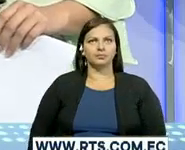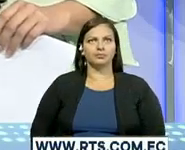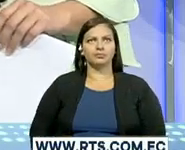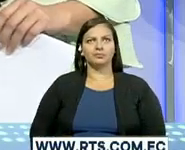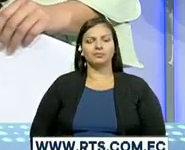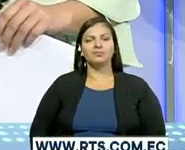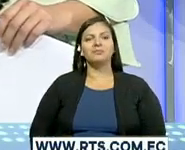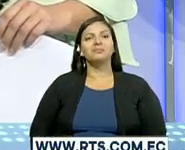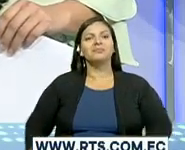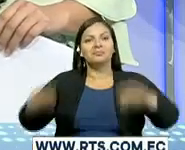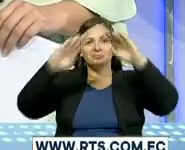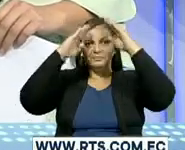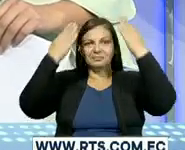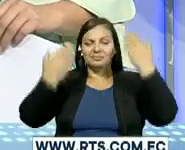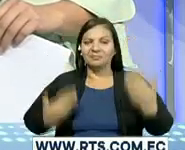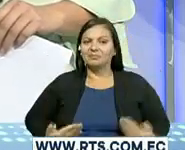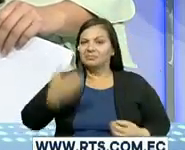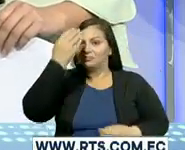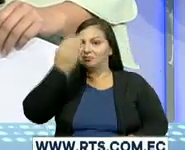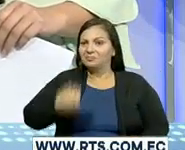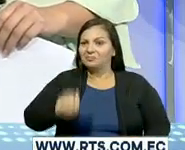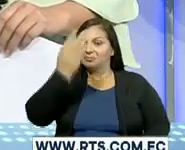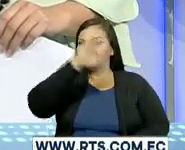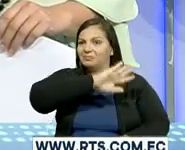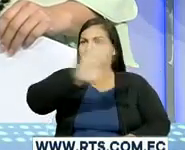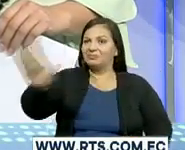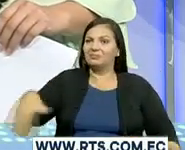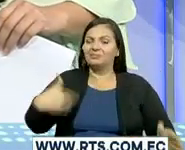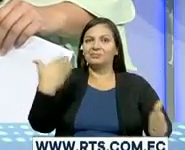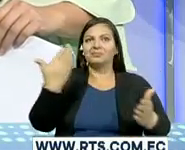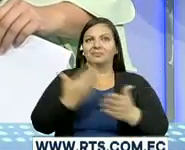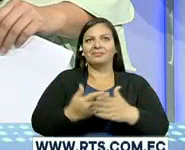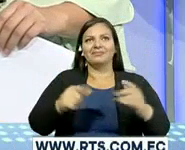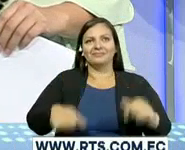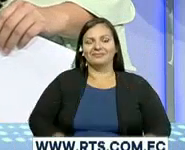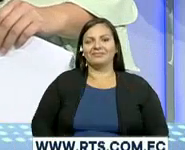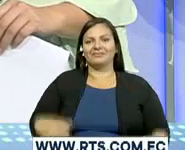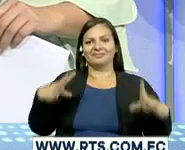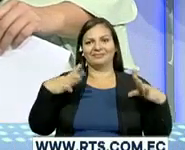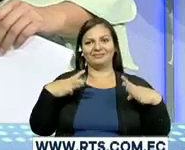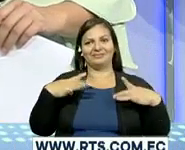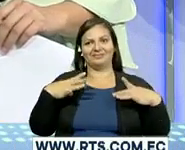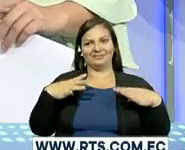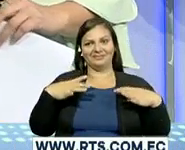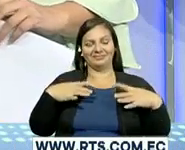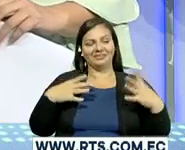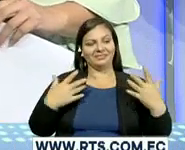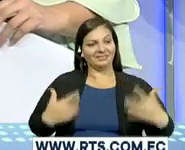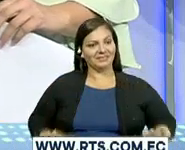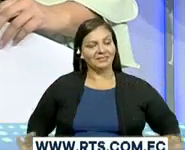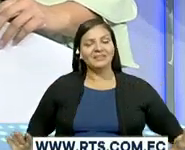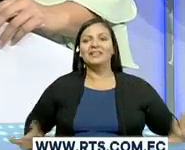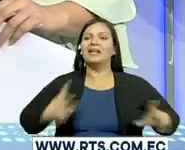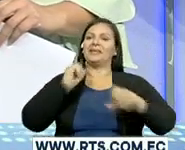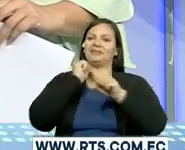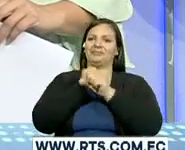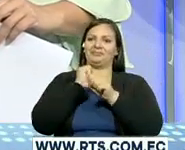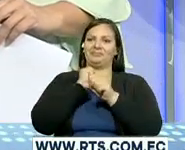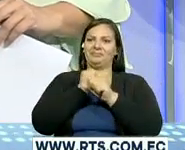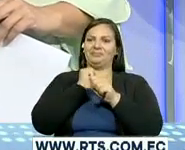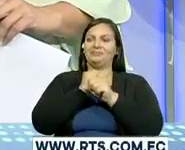Querida Roselena, muy buenos días y a todos nuestros amigos televidentes, ya los extrañaba, pero bueno, con mucha energía y con pie